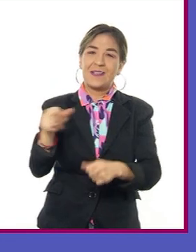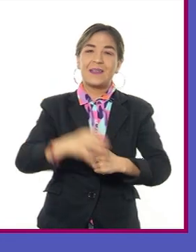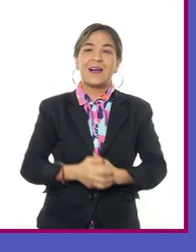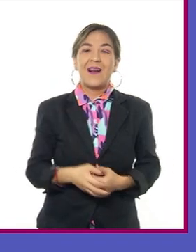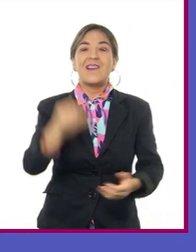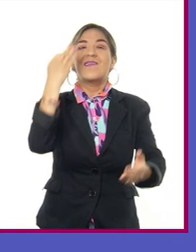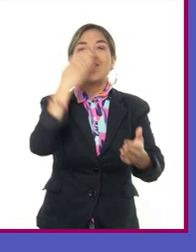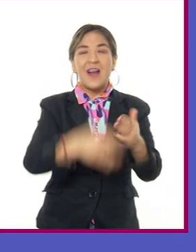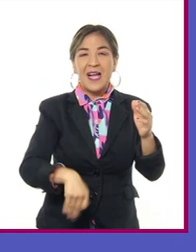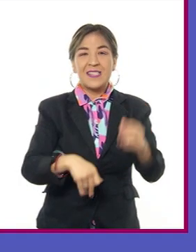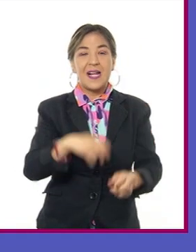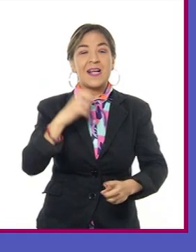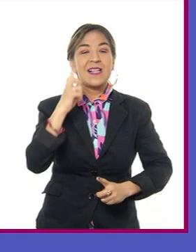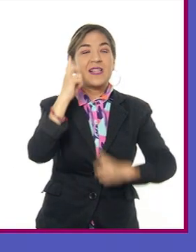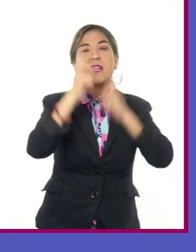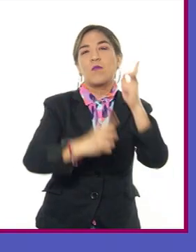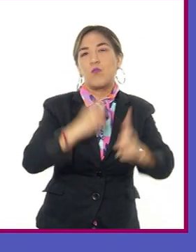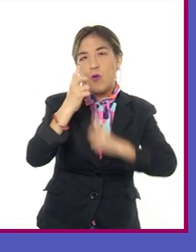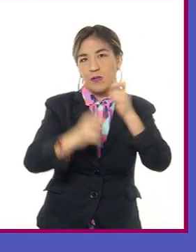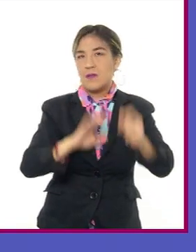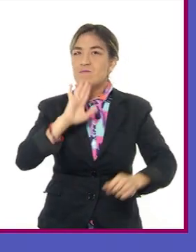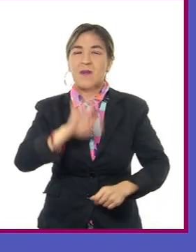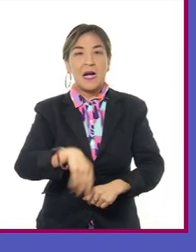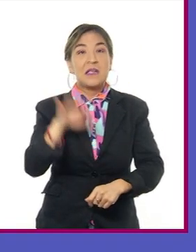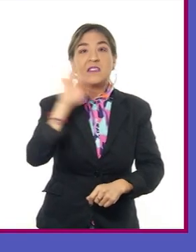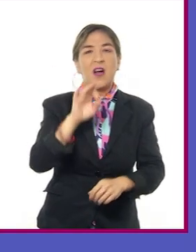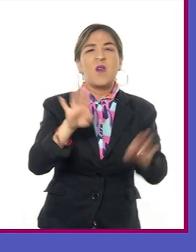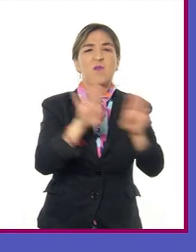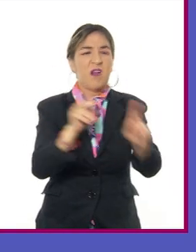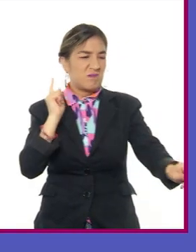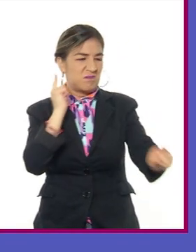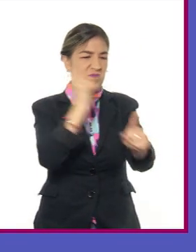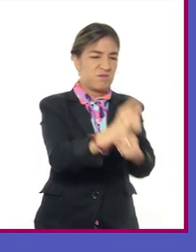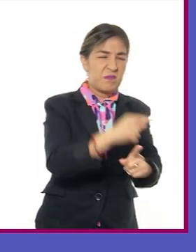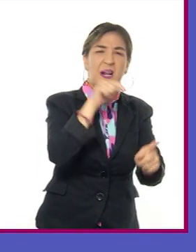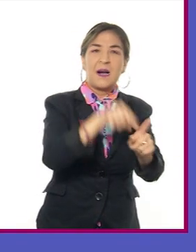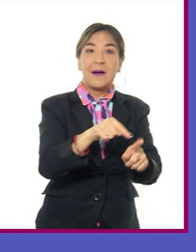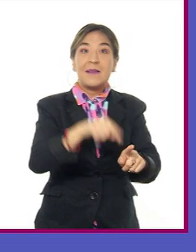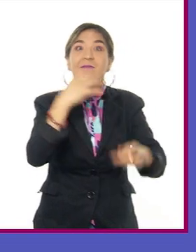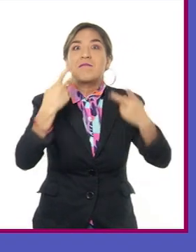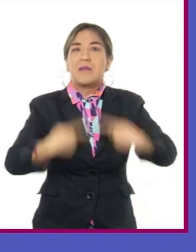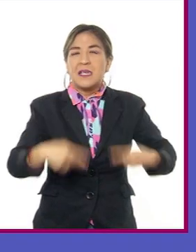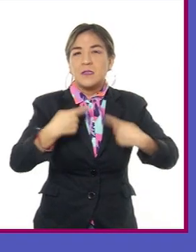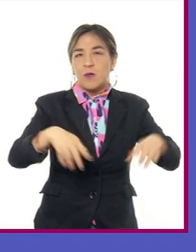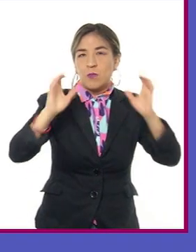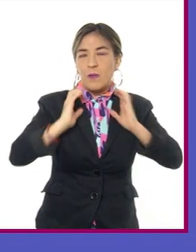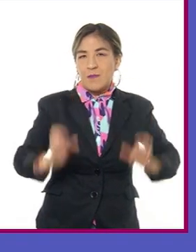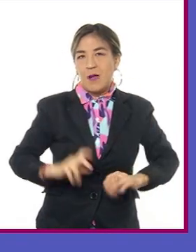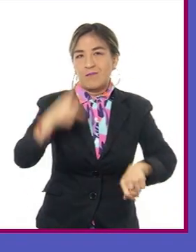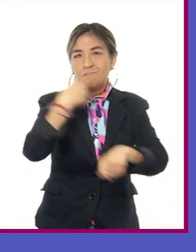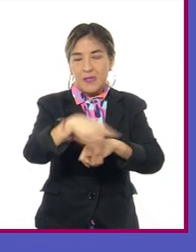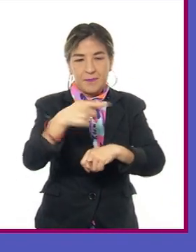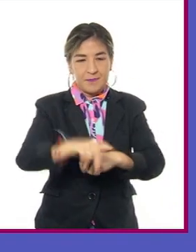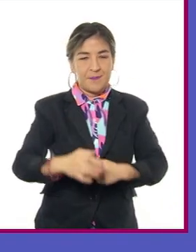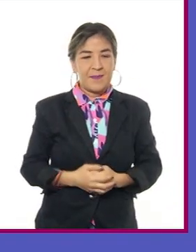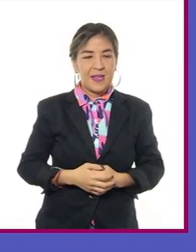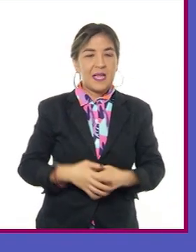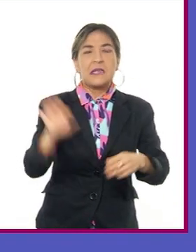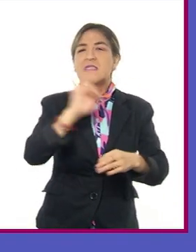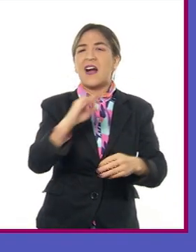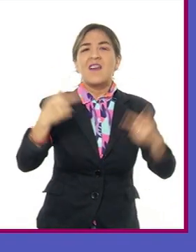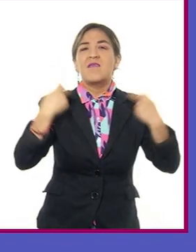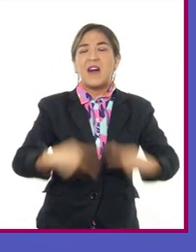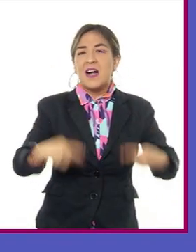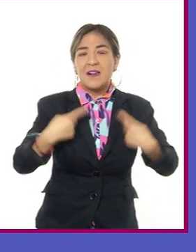Falta antideportiva. Son las que ponen en peligro el físico del adversario. Falta técnica. En una falta de un